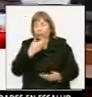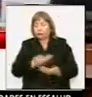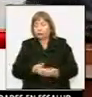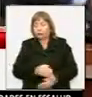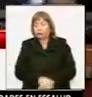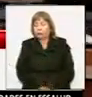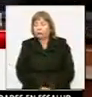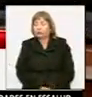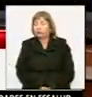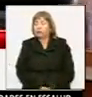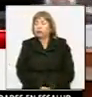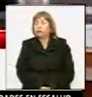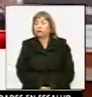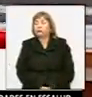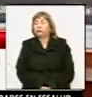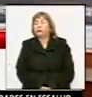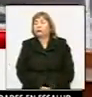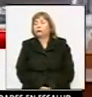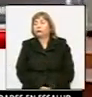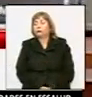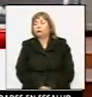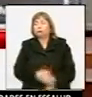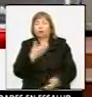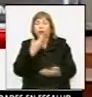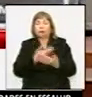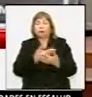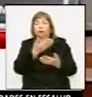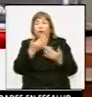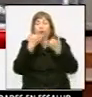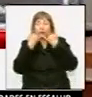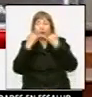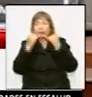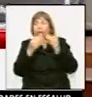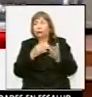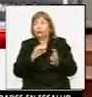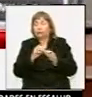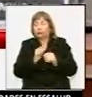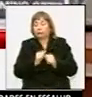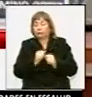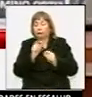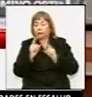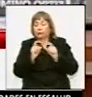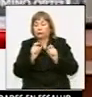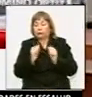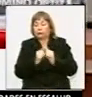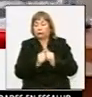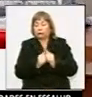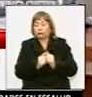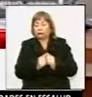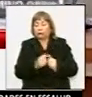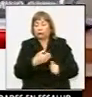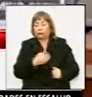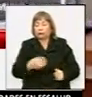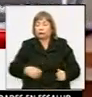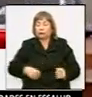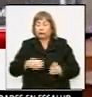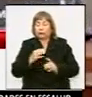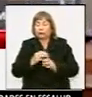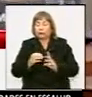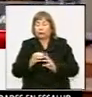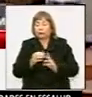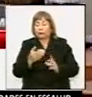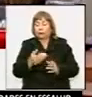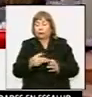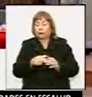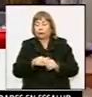gracias. Bien, se agradece el informe y la absolución de las interrogantes realizadas por la ministra de Cultura y le invitamos